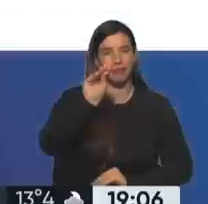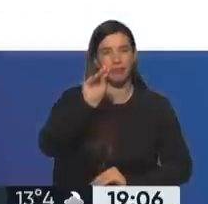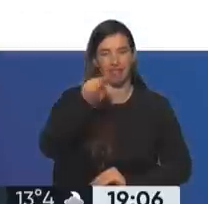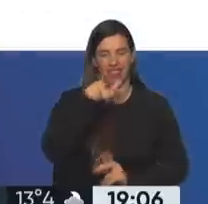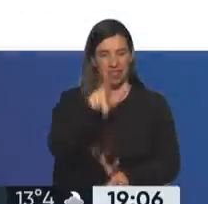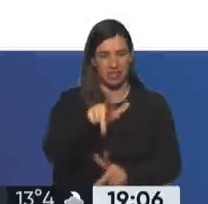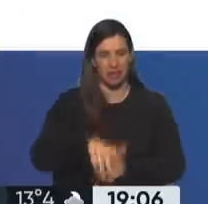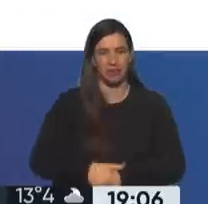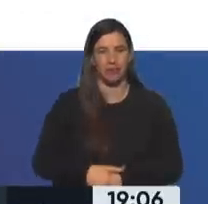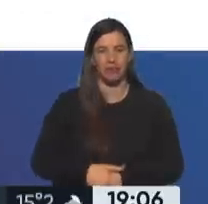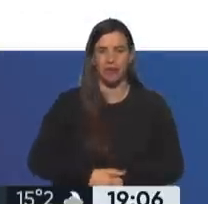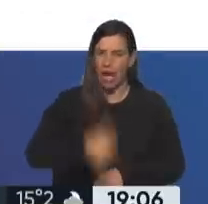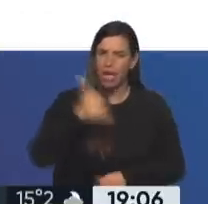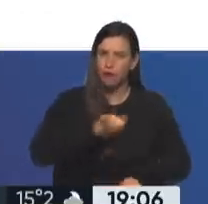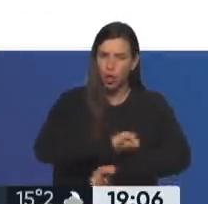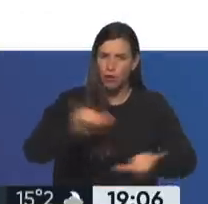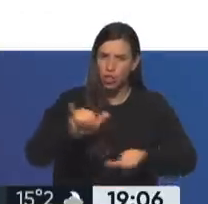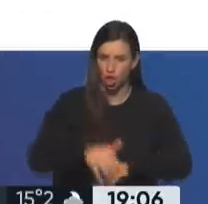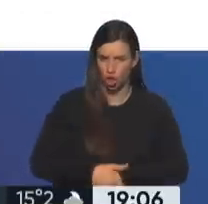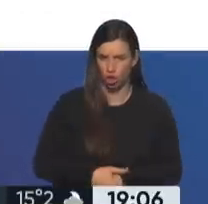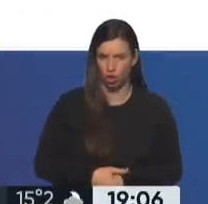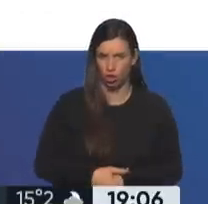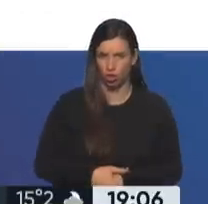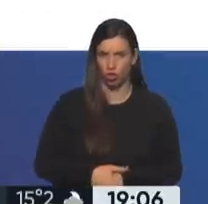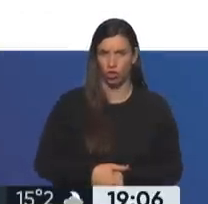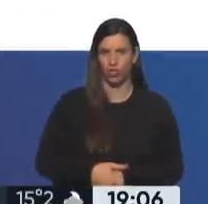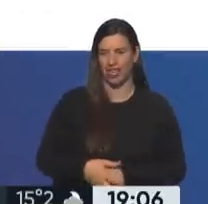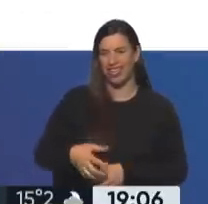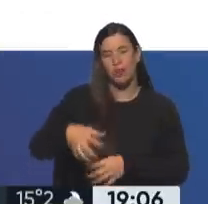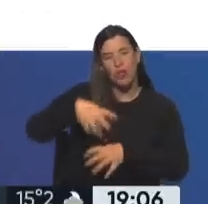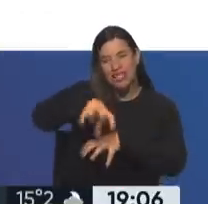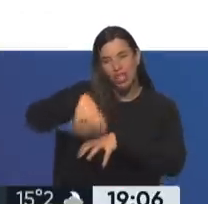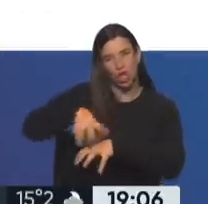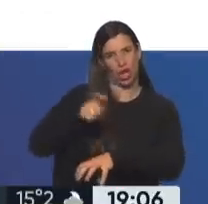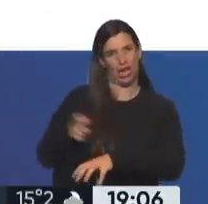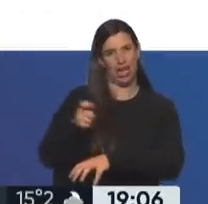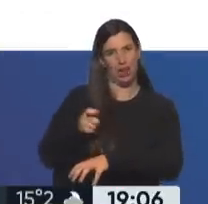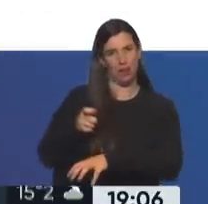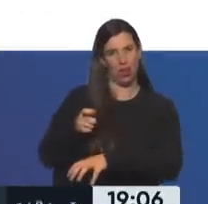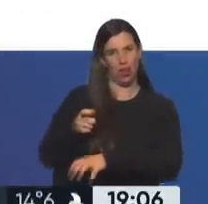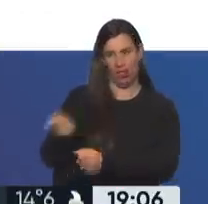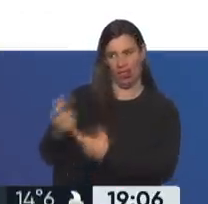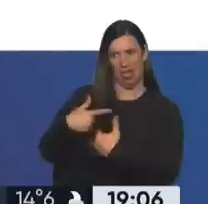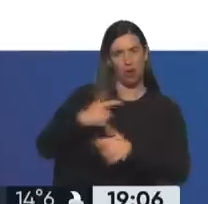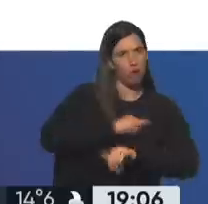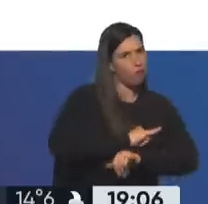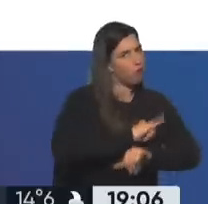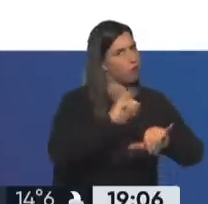dice, información que se lo ha facilitado sectores gremiales, que la